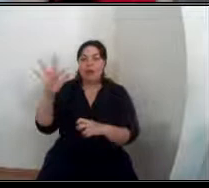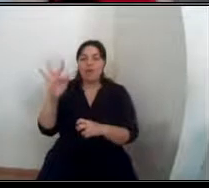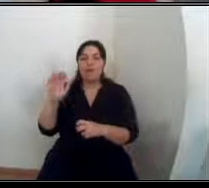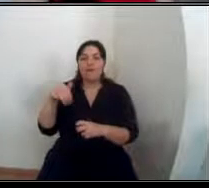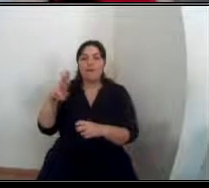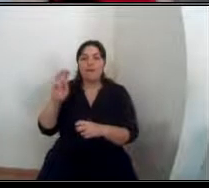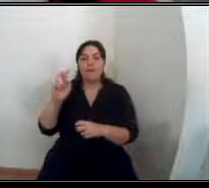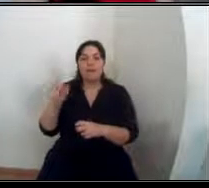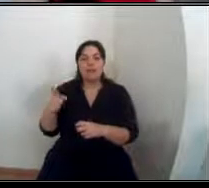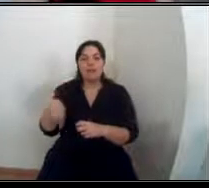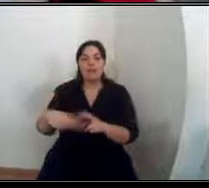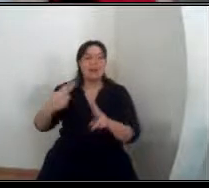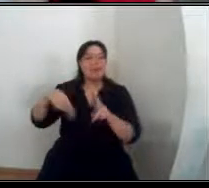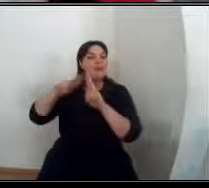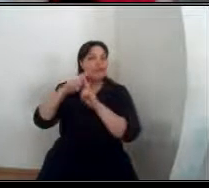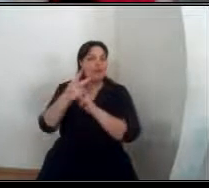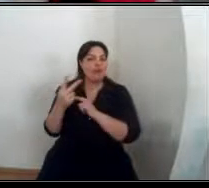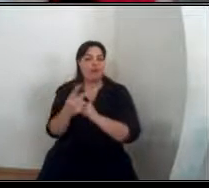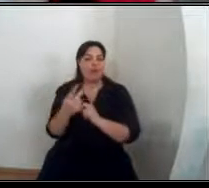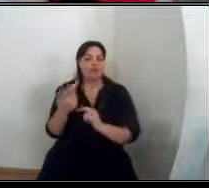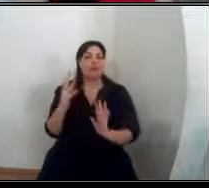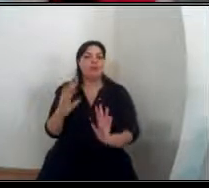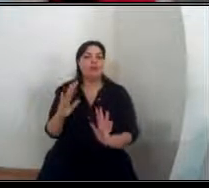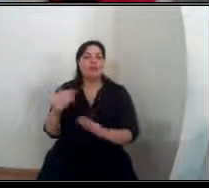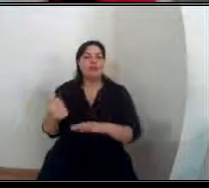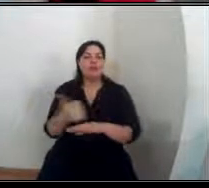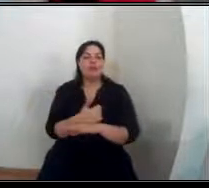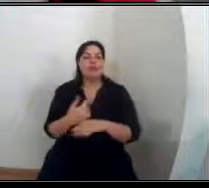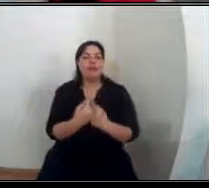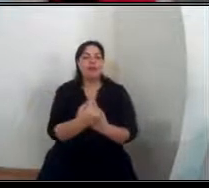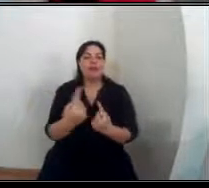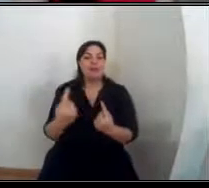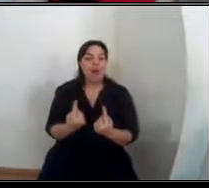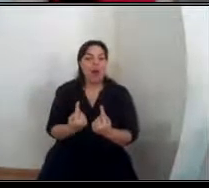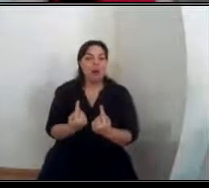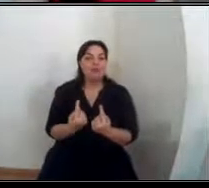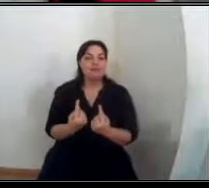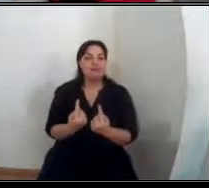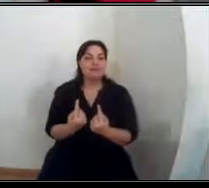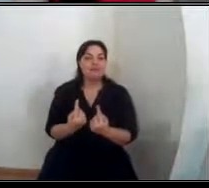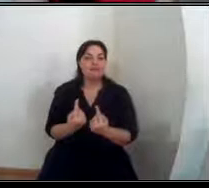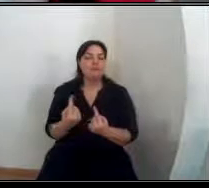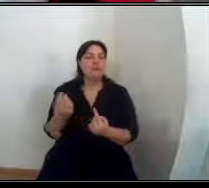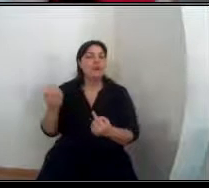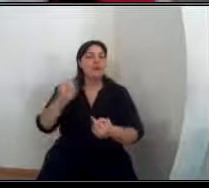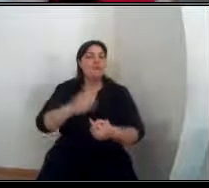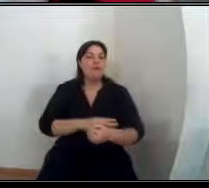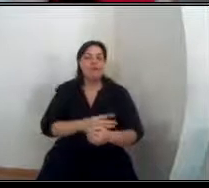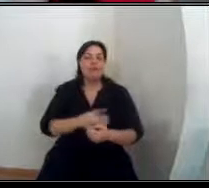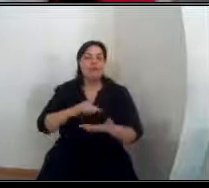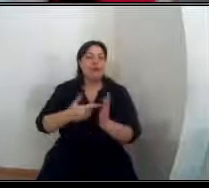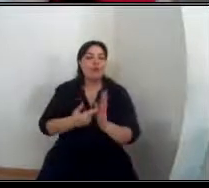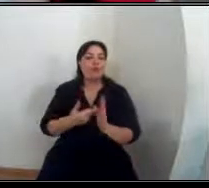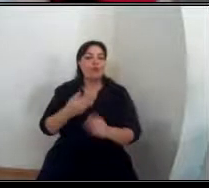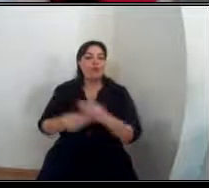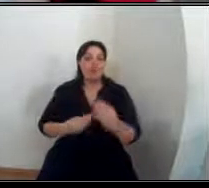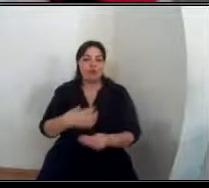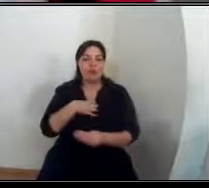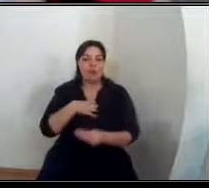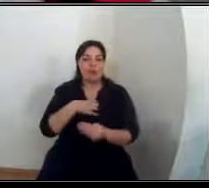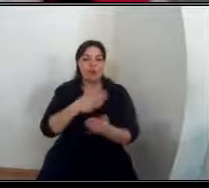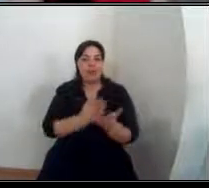las diputaciones, precisamente porque el ciudadano de voz individual no puede llegar a esos proyectos, se conforman a través